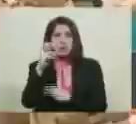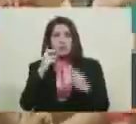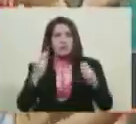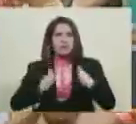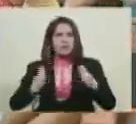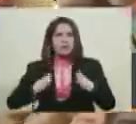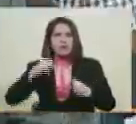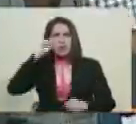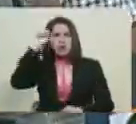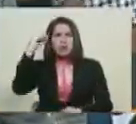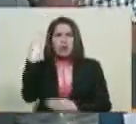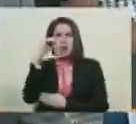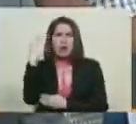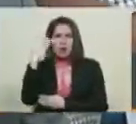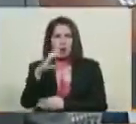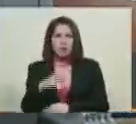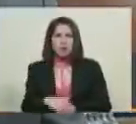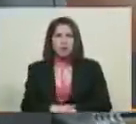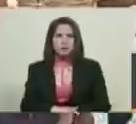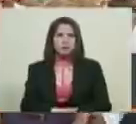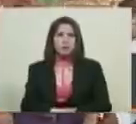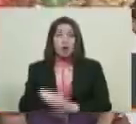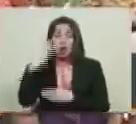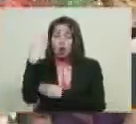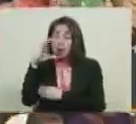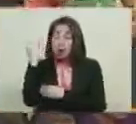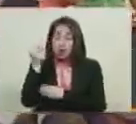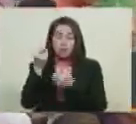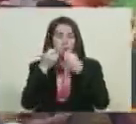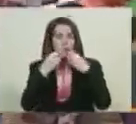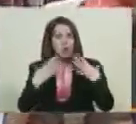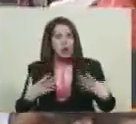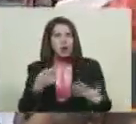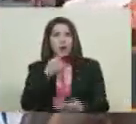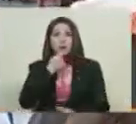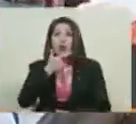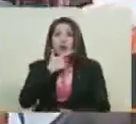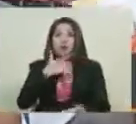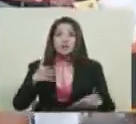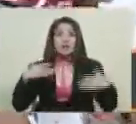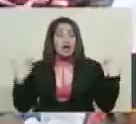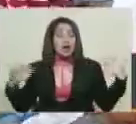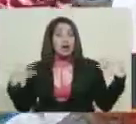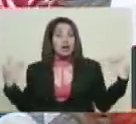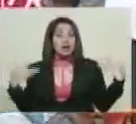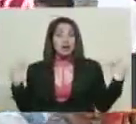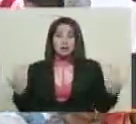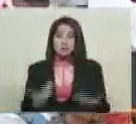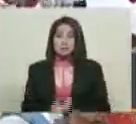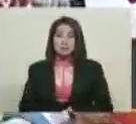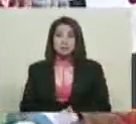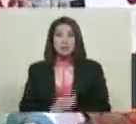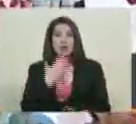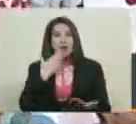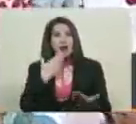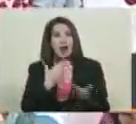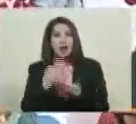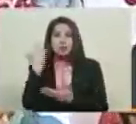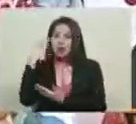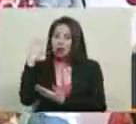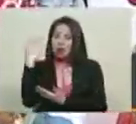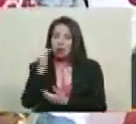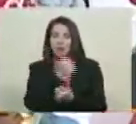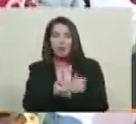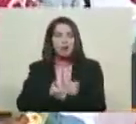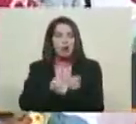Colombia! Colombia la buena, Colombia la bonita, Colombia la alegre. Gracias Colombia siempre por el